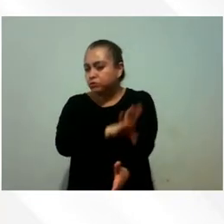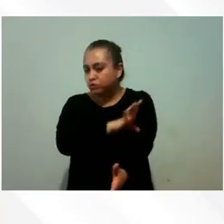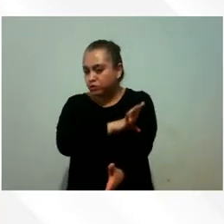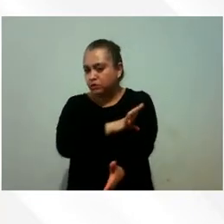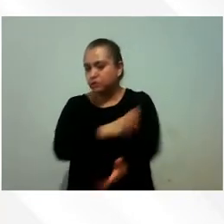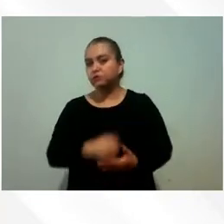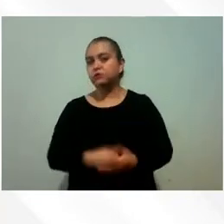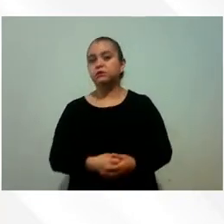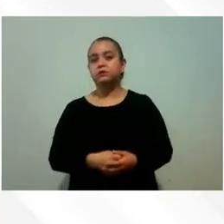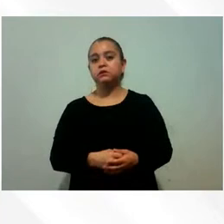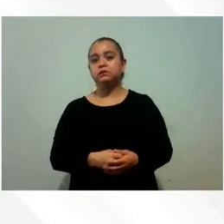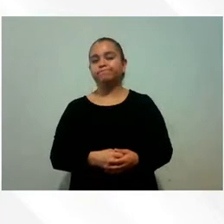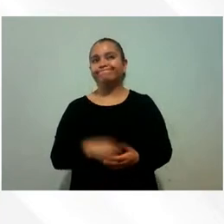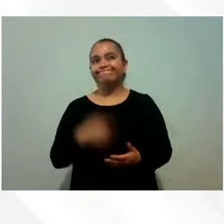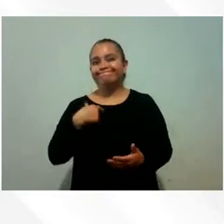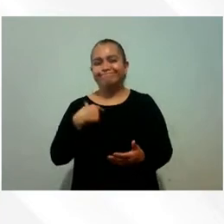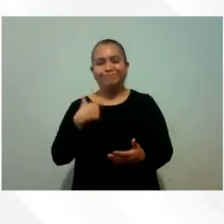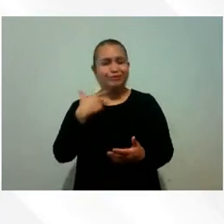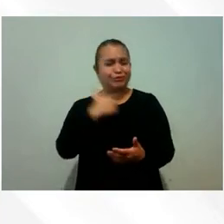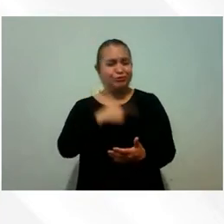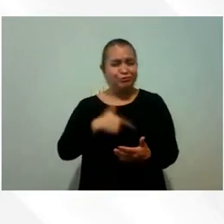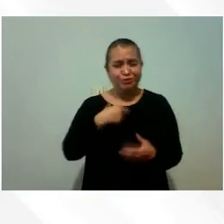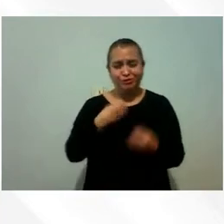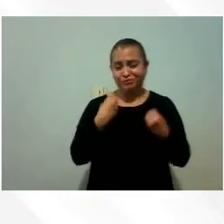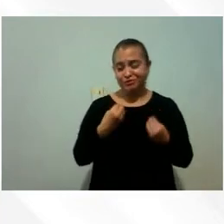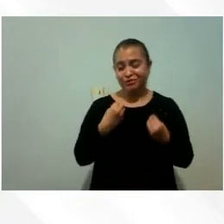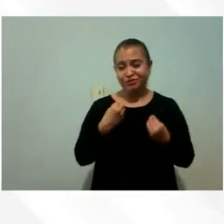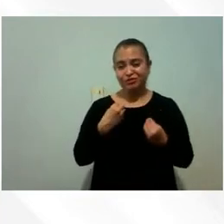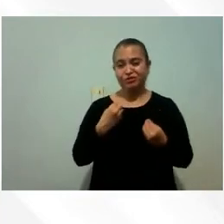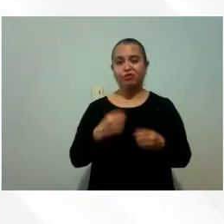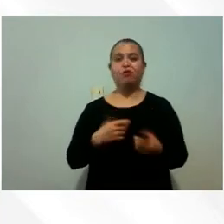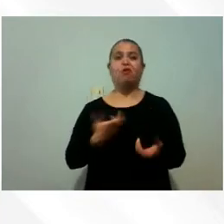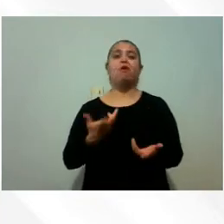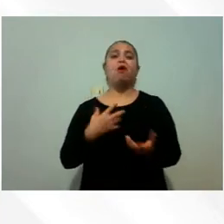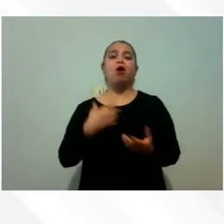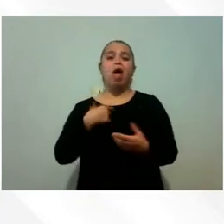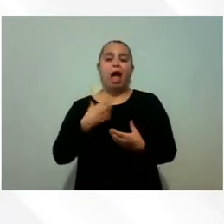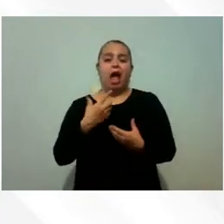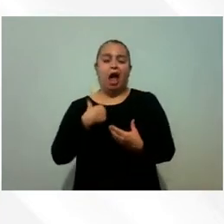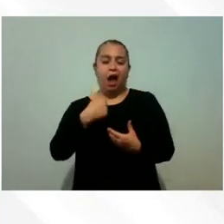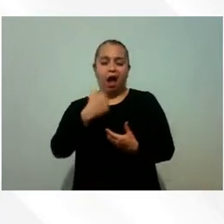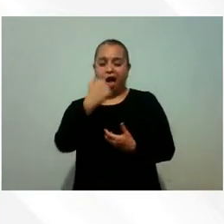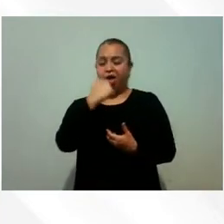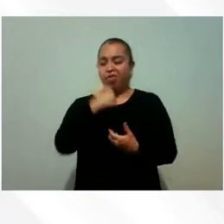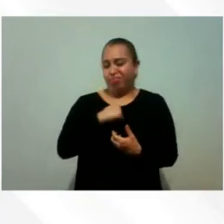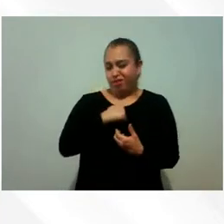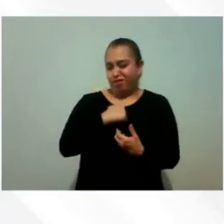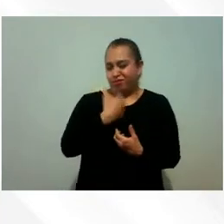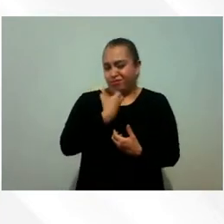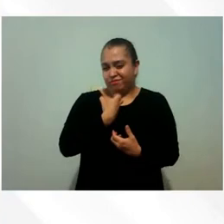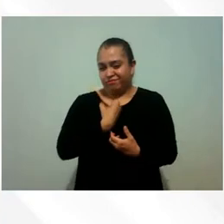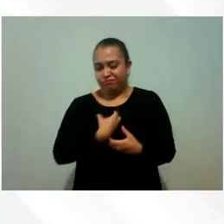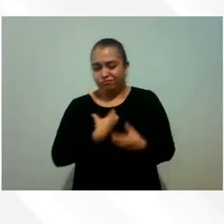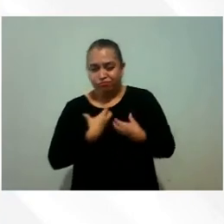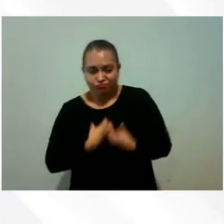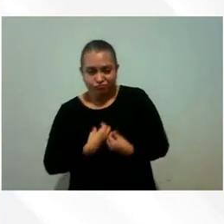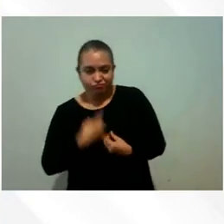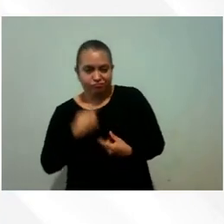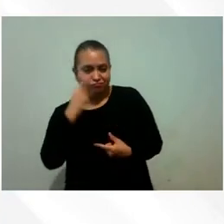Y me encanta porque están saliendo muchas palabras: autoestima, bienestar, seguridad,